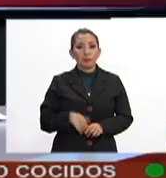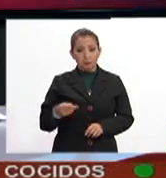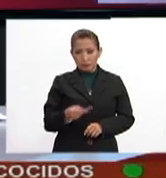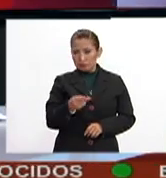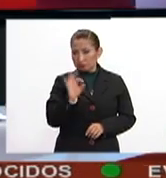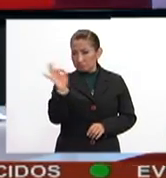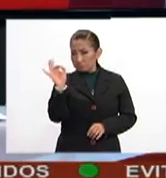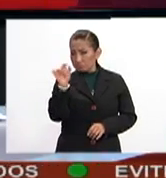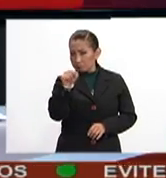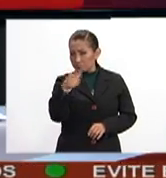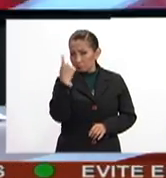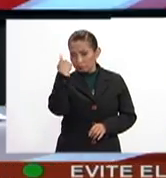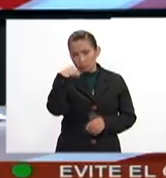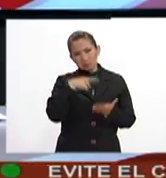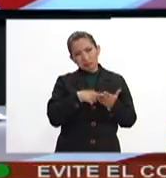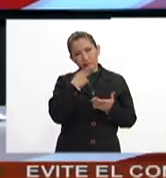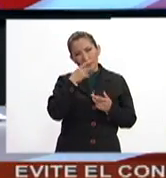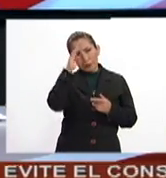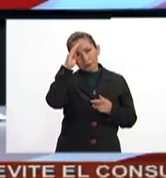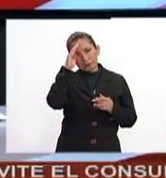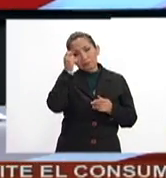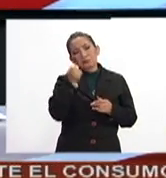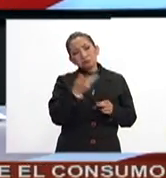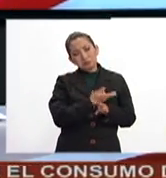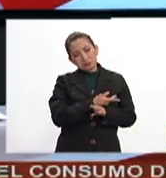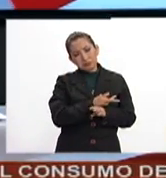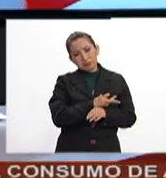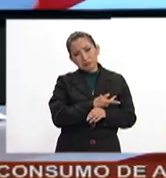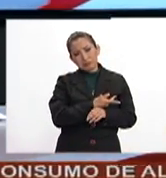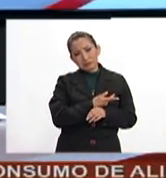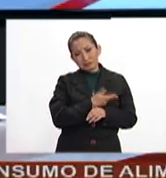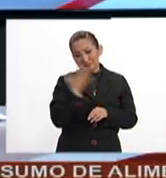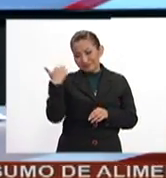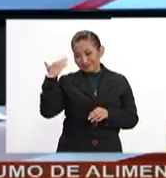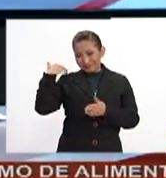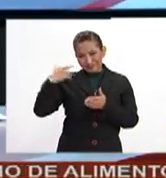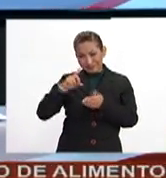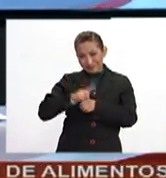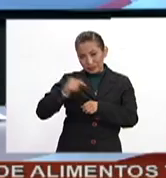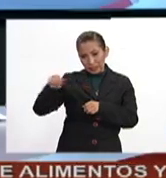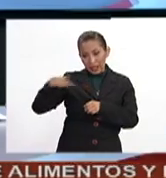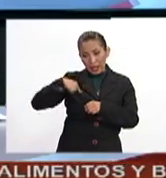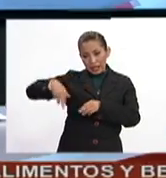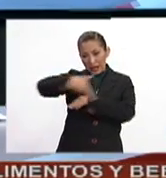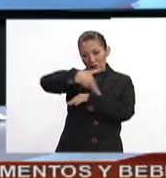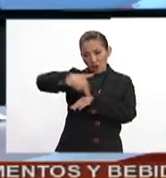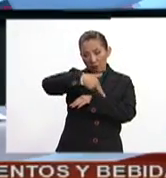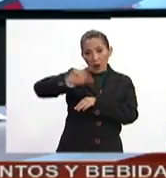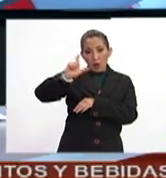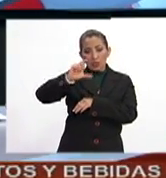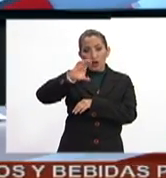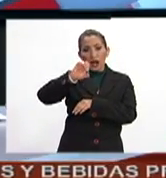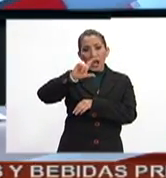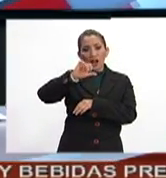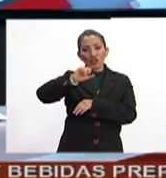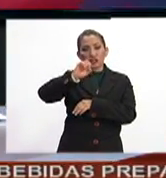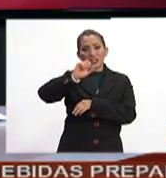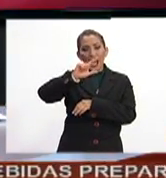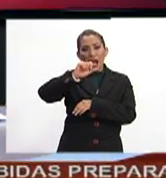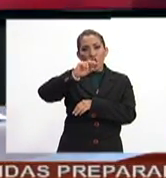Usted seguramente seguirá hablando y pensando en lo que se dio hace unos días ahí en Paseo de la Reforma, cuando Carlos